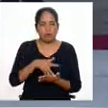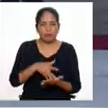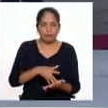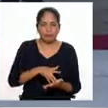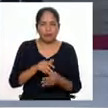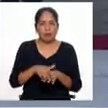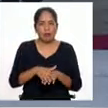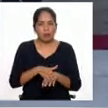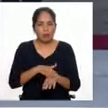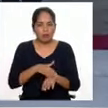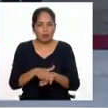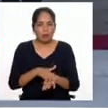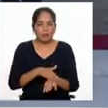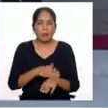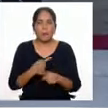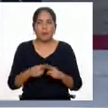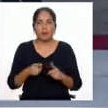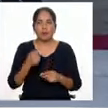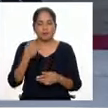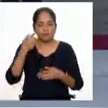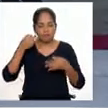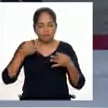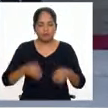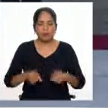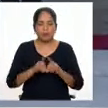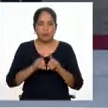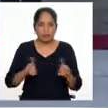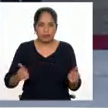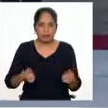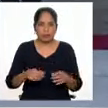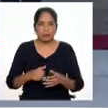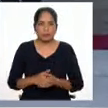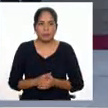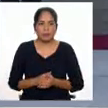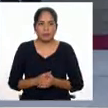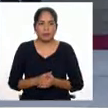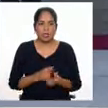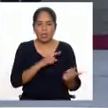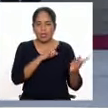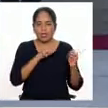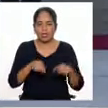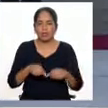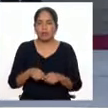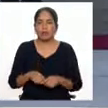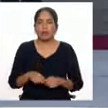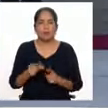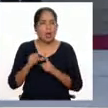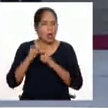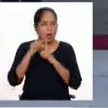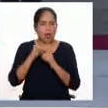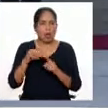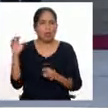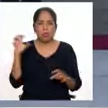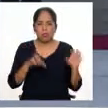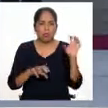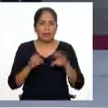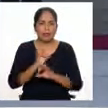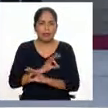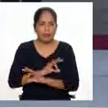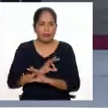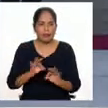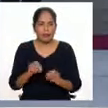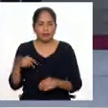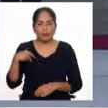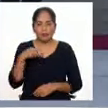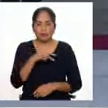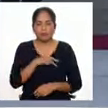país. Nosotros creemos en la democracia. Aquí nadie ha venido a insultarle a usted, señora Presidenta, porque nosotros